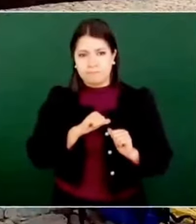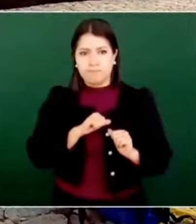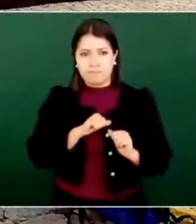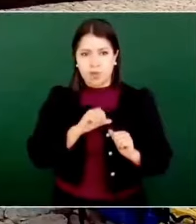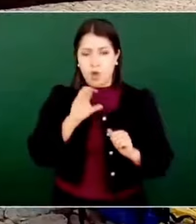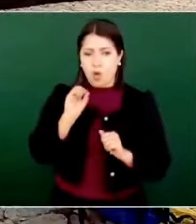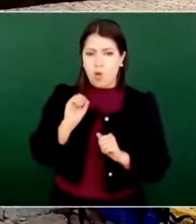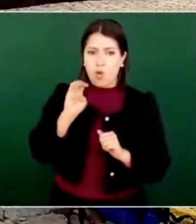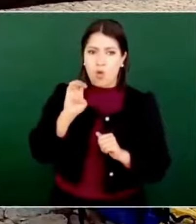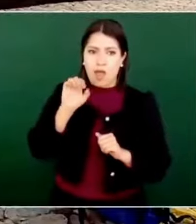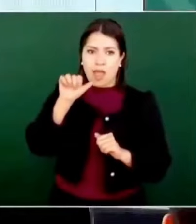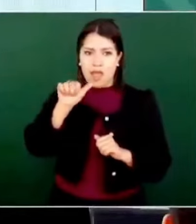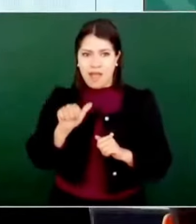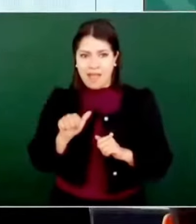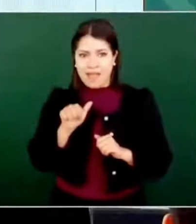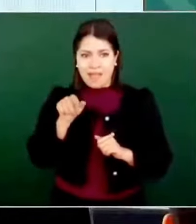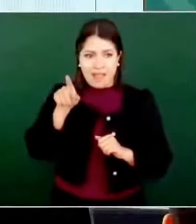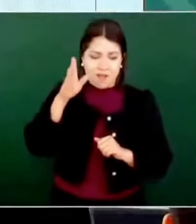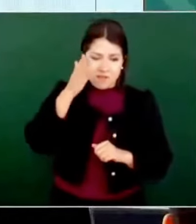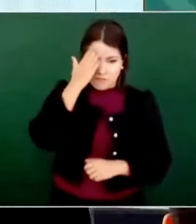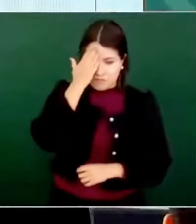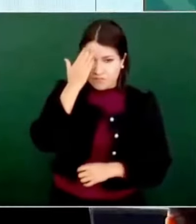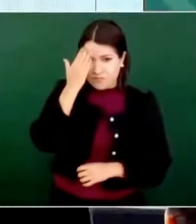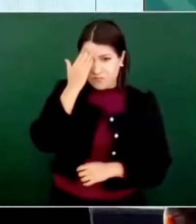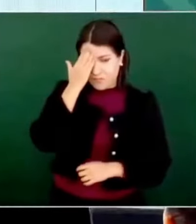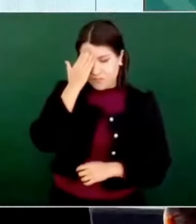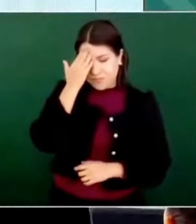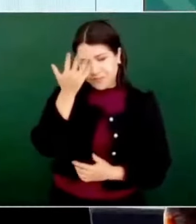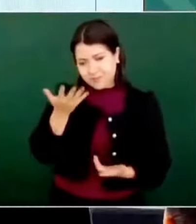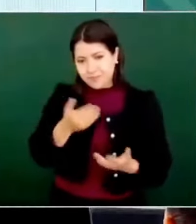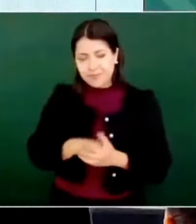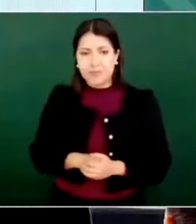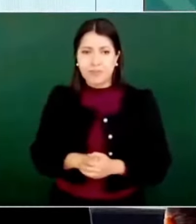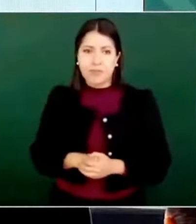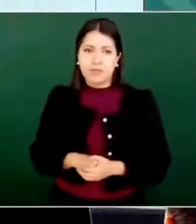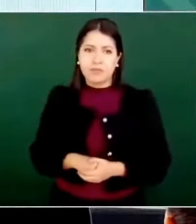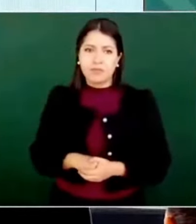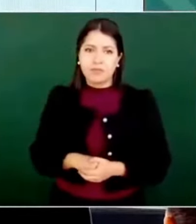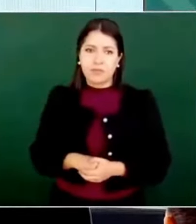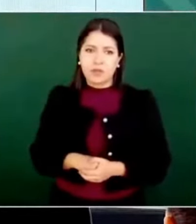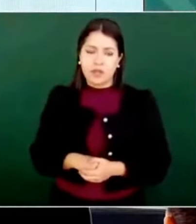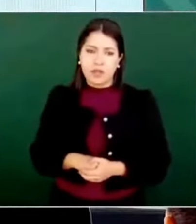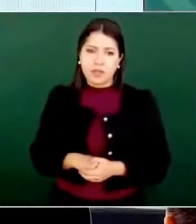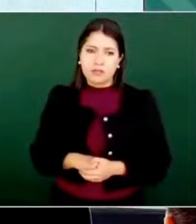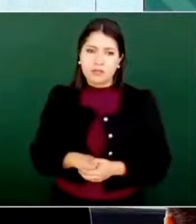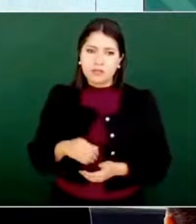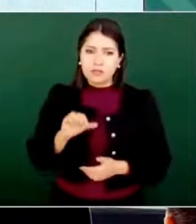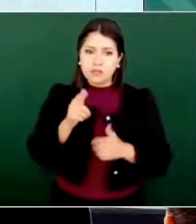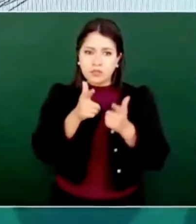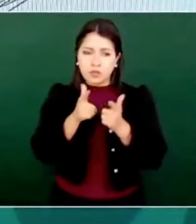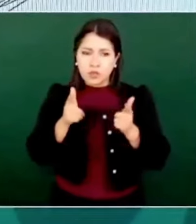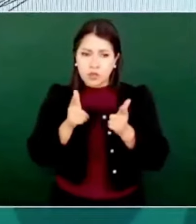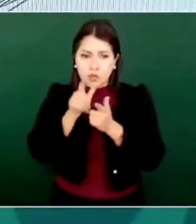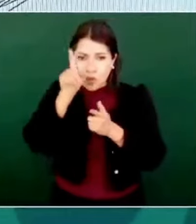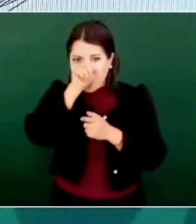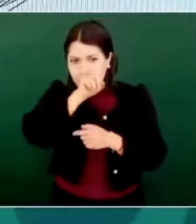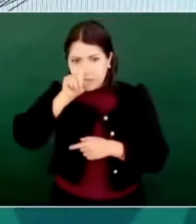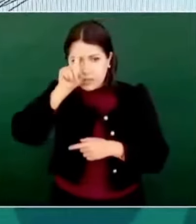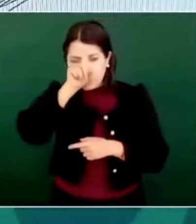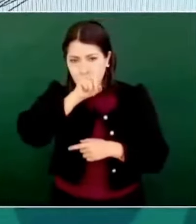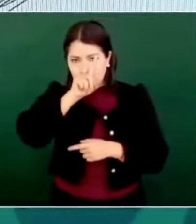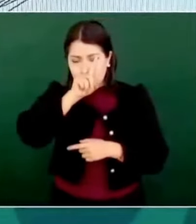oa la eh No el heels el grupo de asesores